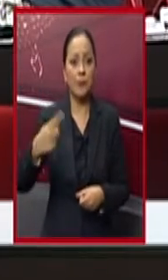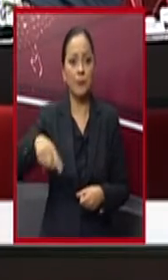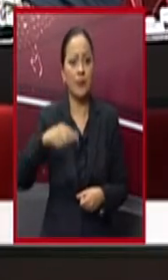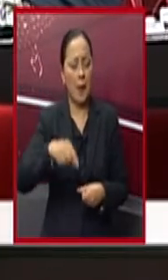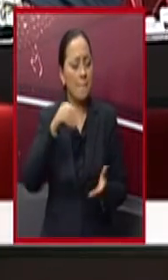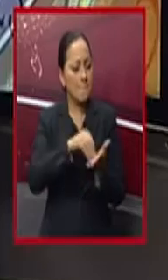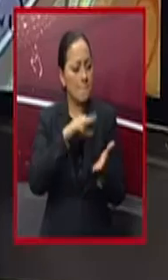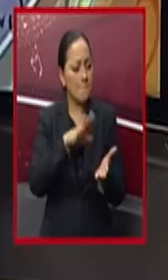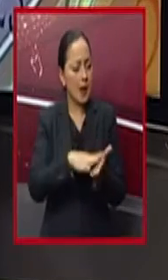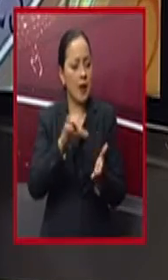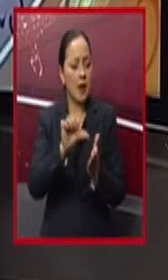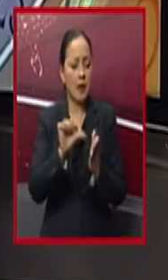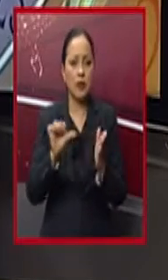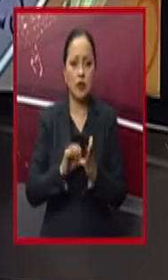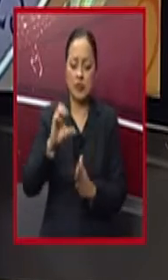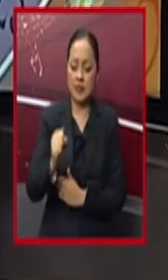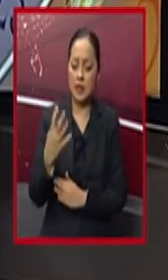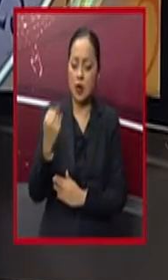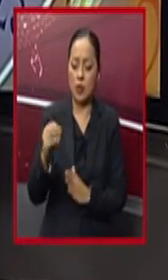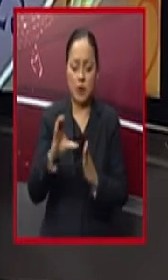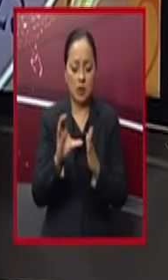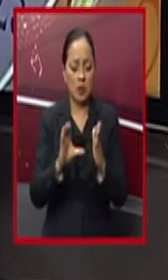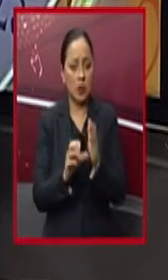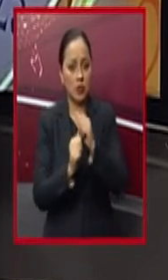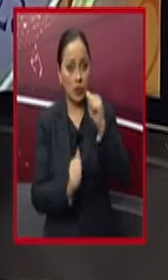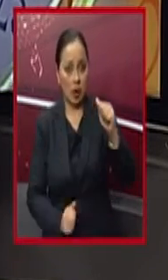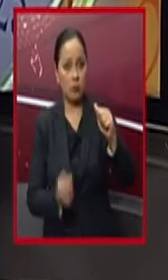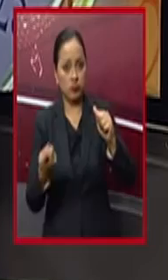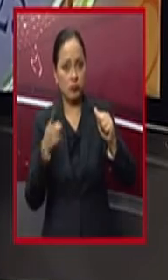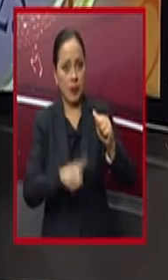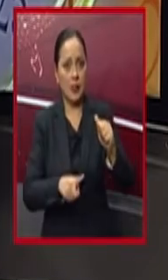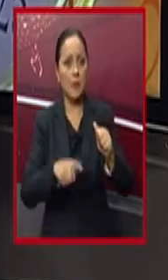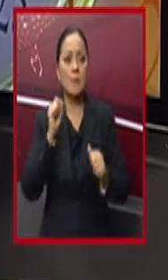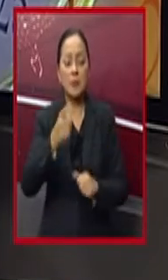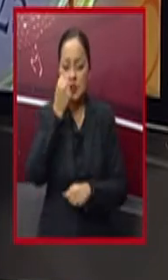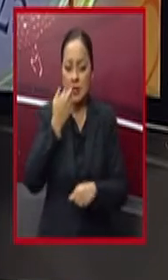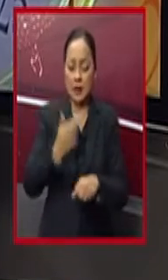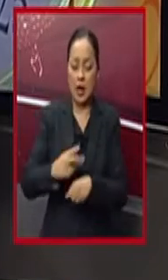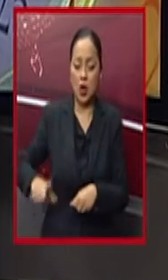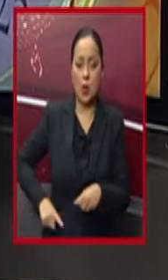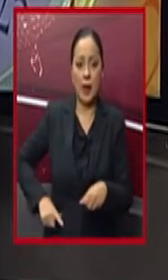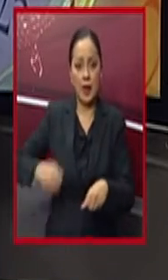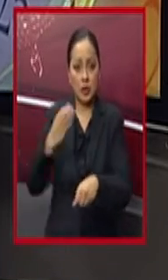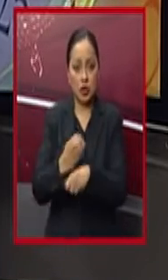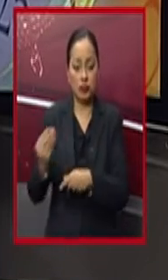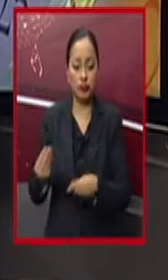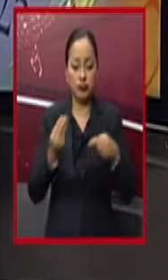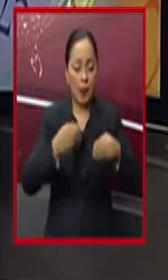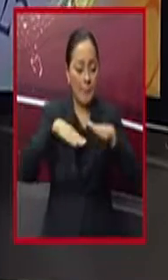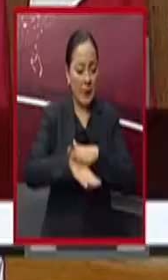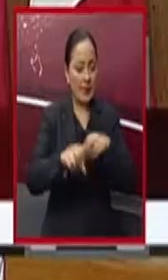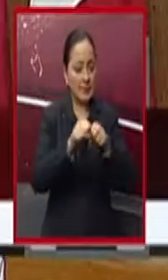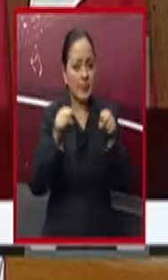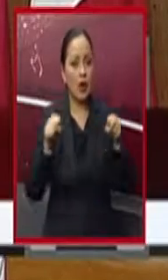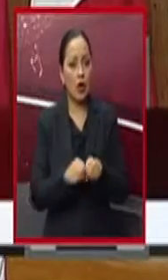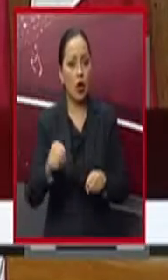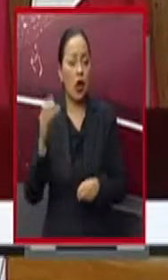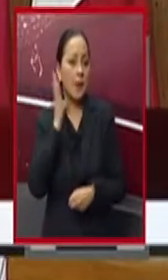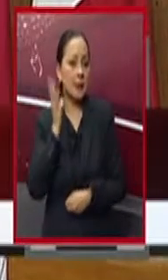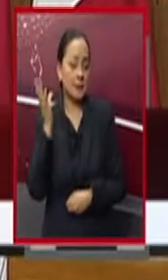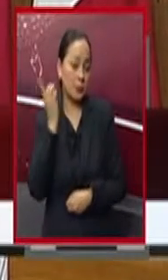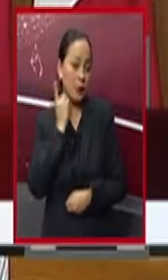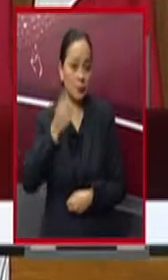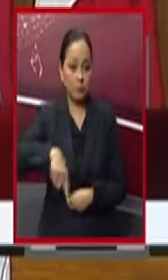establece el artículo 69 de la Constitución, el secretario de Gobernación Miguel Ángel Osorio Chong acudió al Salón de Protocolo del Palacio Legislativo de San